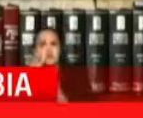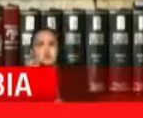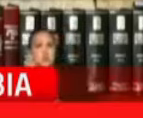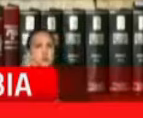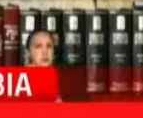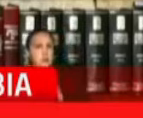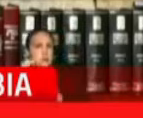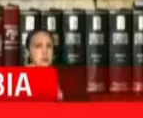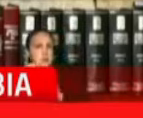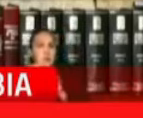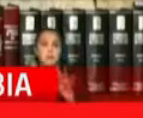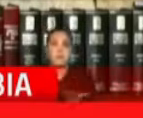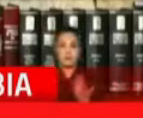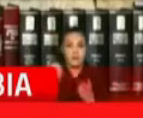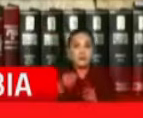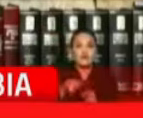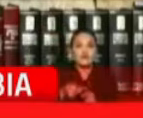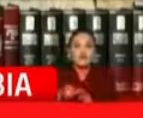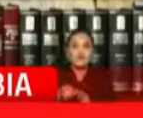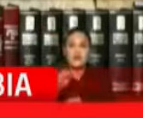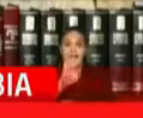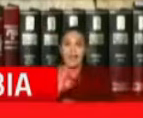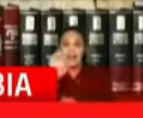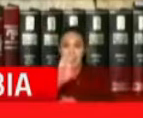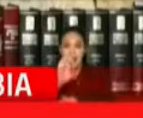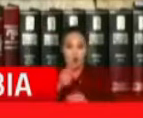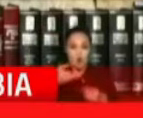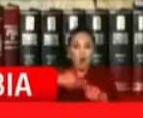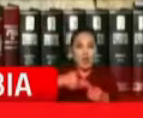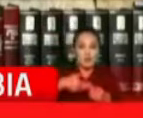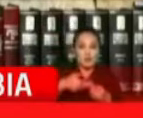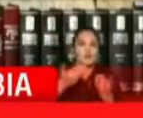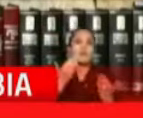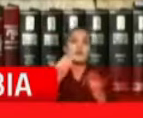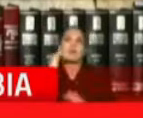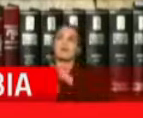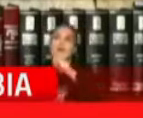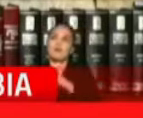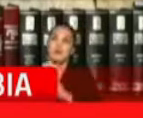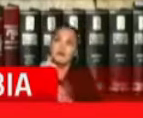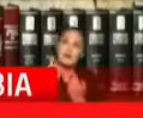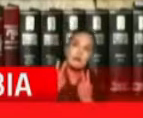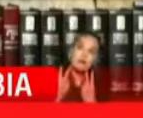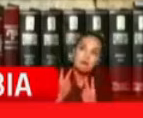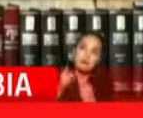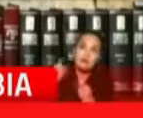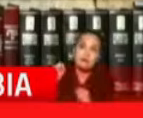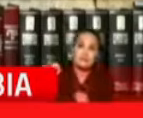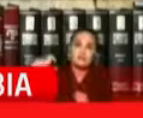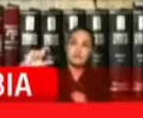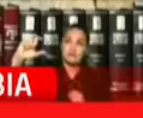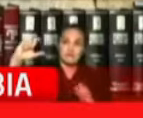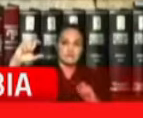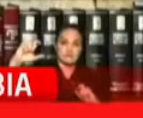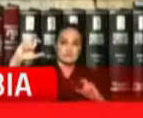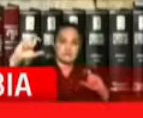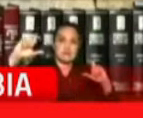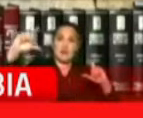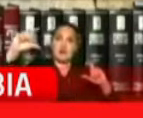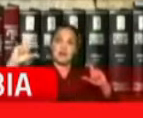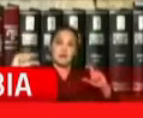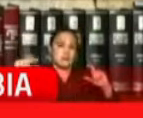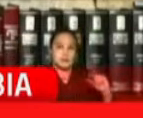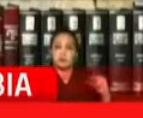Colombia expulsa a los funcionarios argentinos allí en Bogotá. Muy bien, muchísimas gracias. Recordemos que el embajador argentino en Colombia es